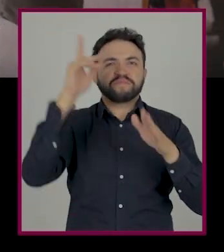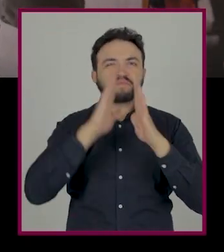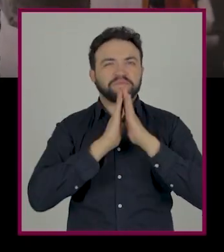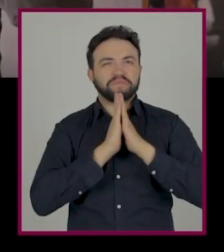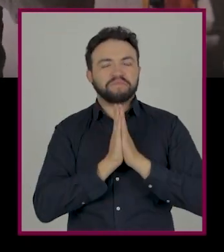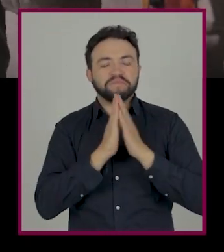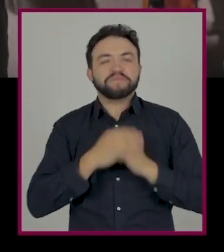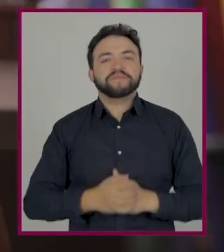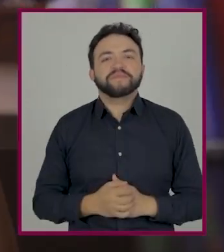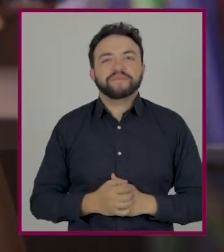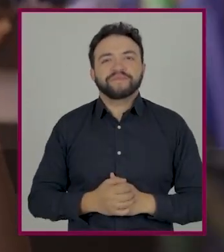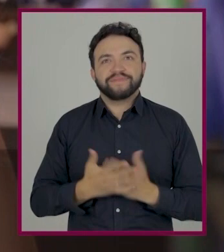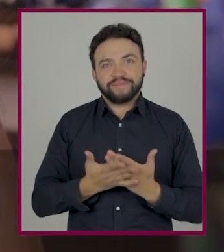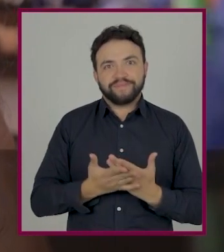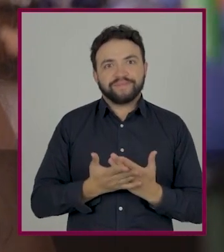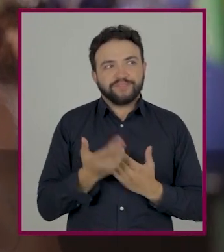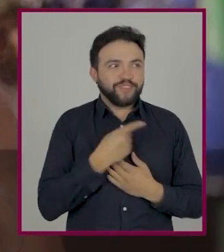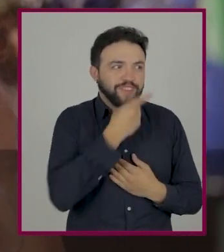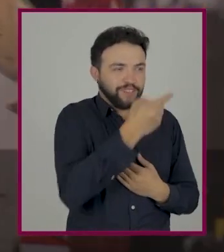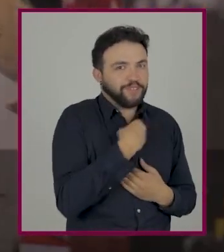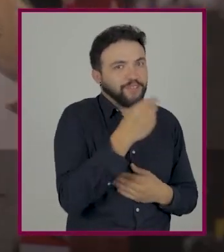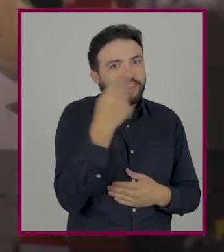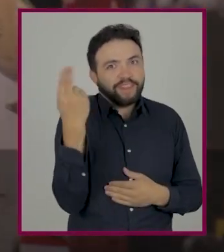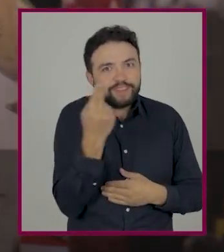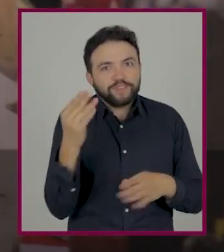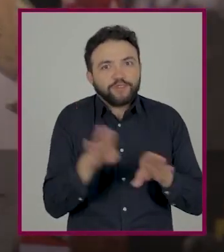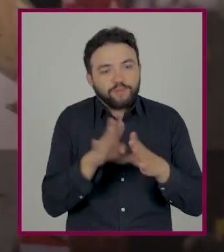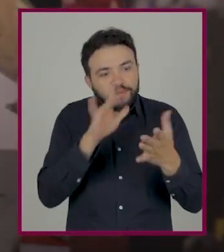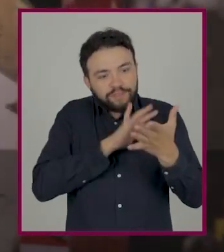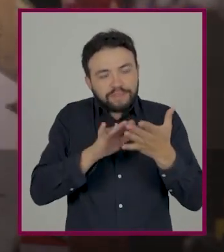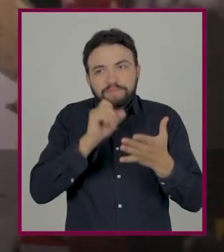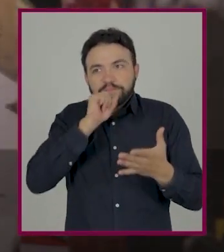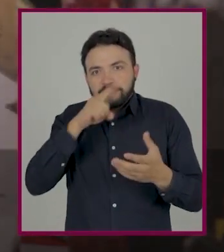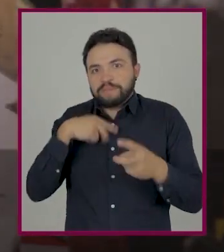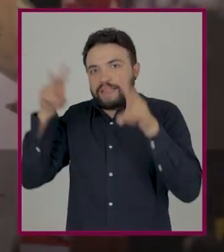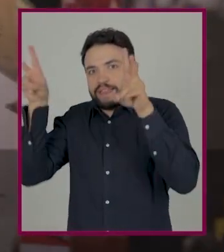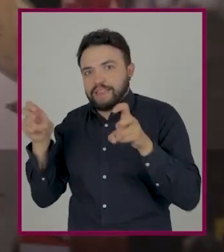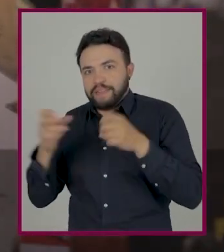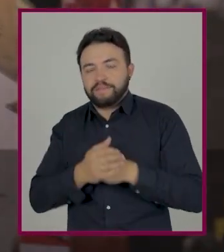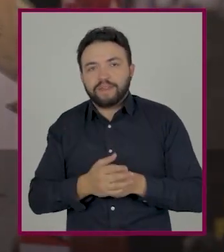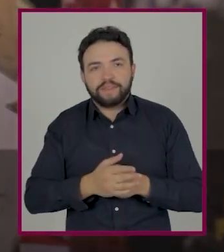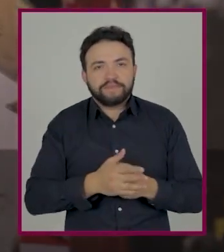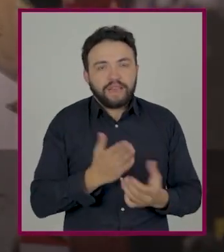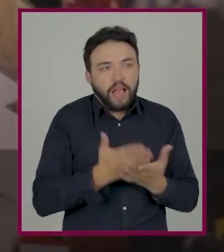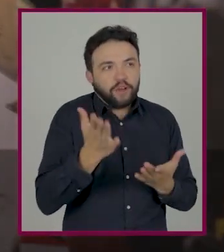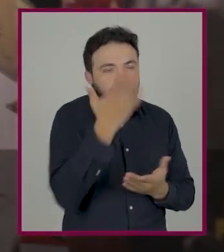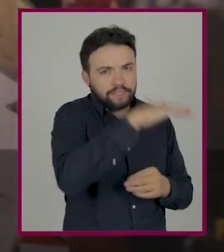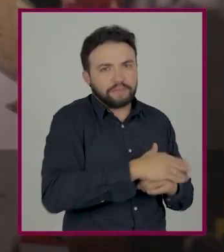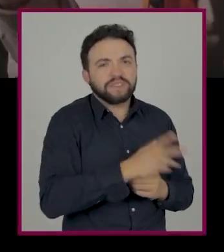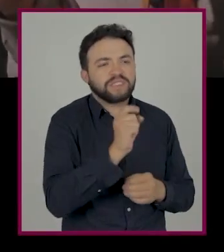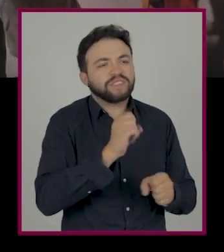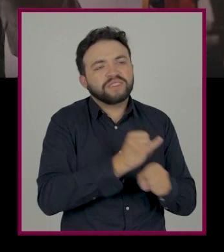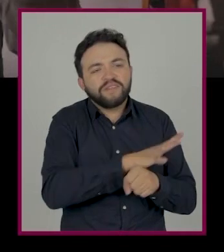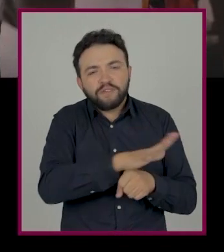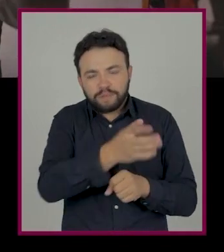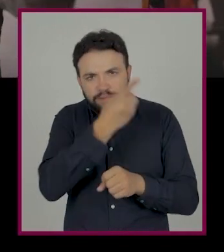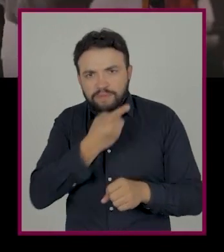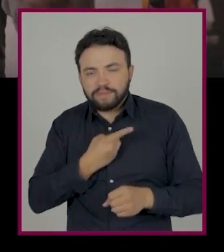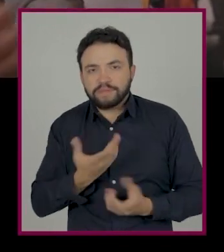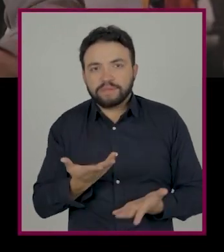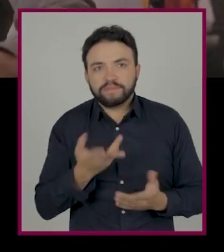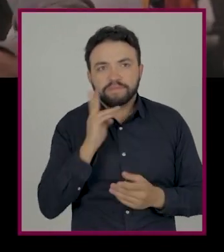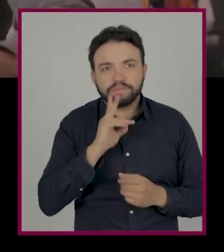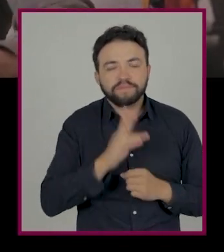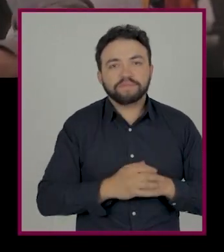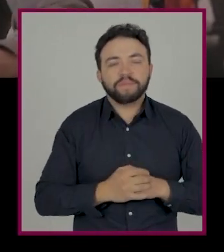que hablen de su cultura. ¿Eh? Te digo que necesito estudiar y repasar. Ahora ya sabes eso. Haz lo que quieras con